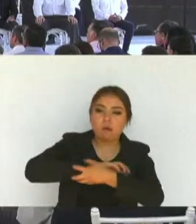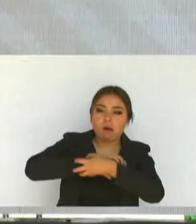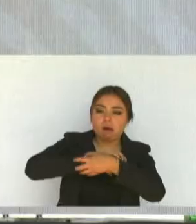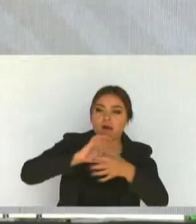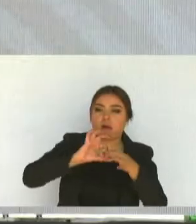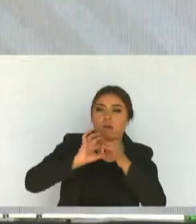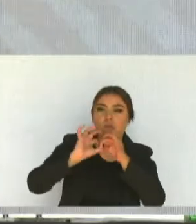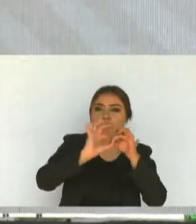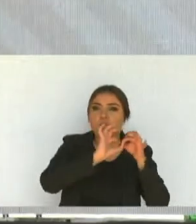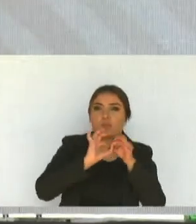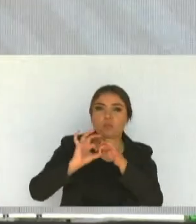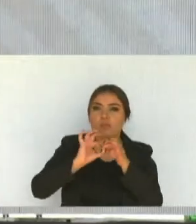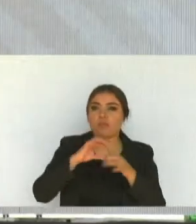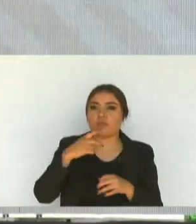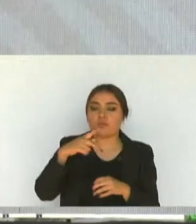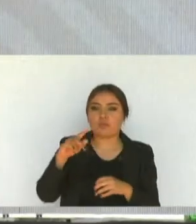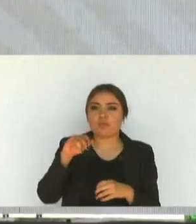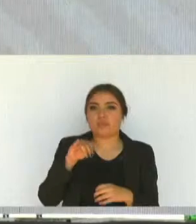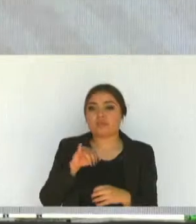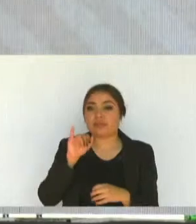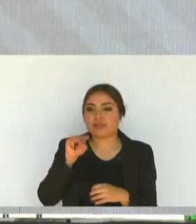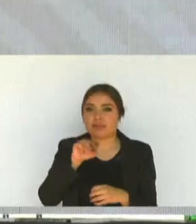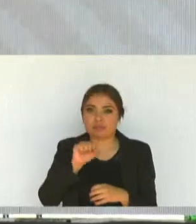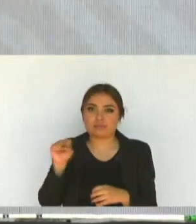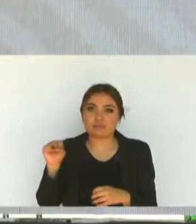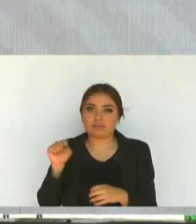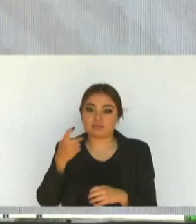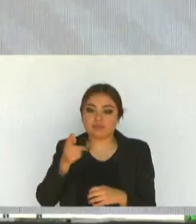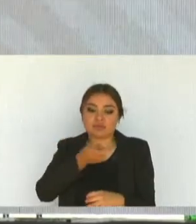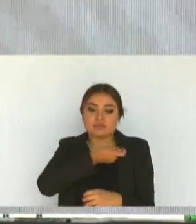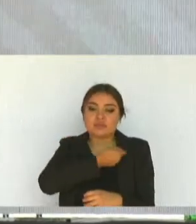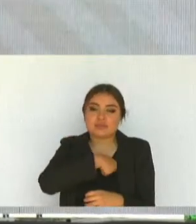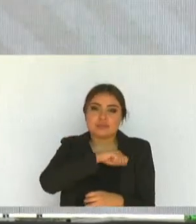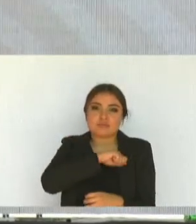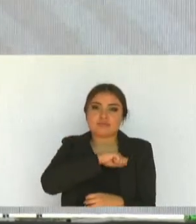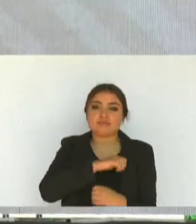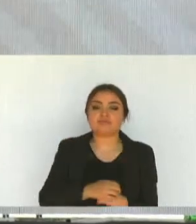la institución pública en materia de salud.